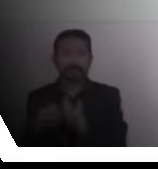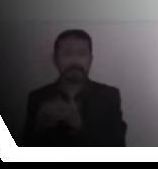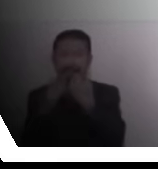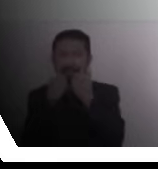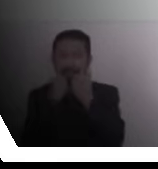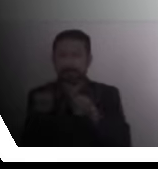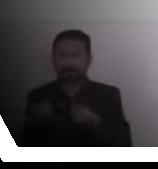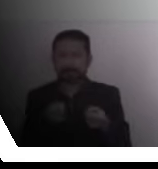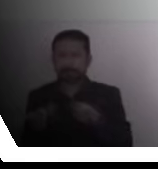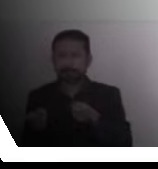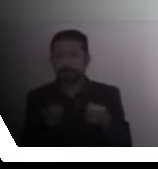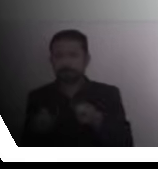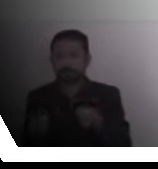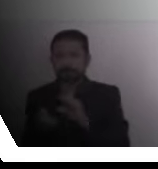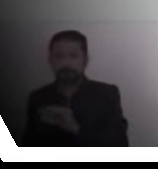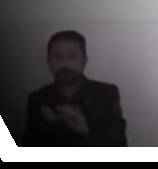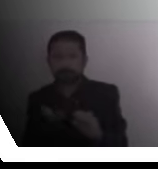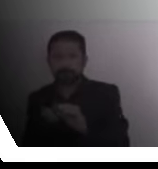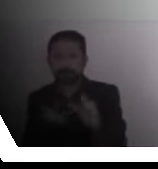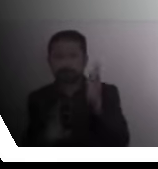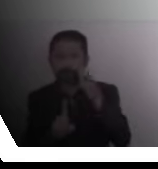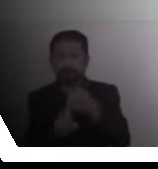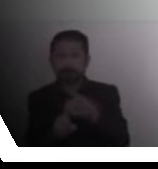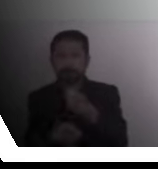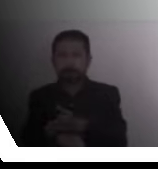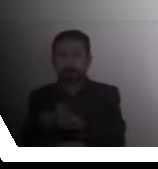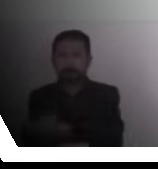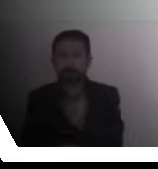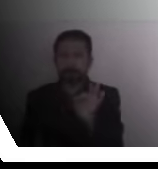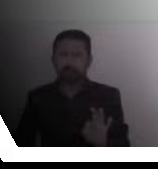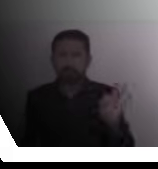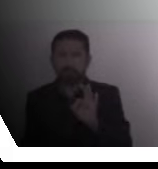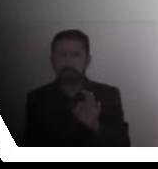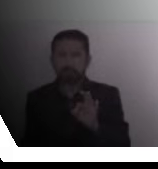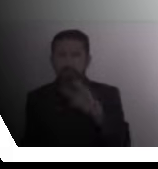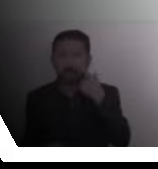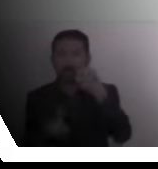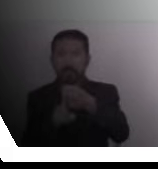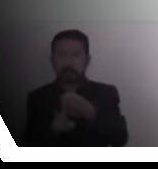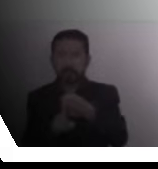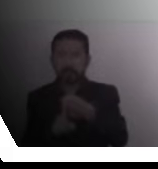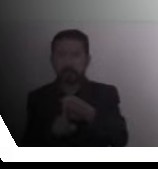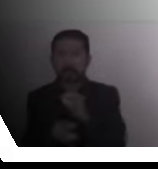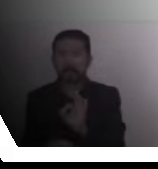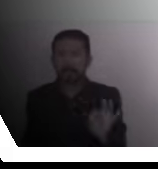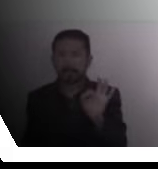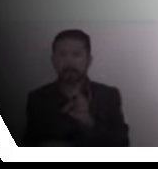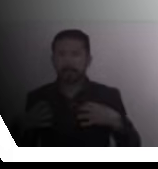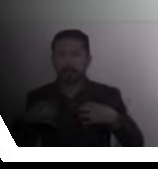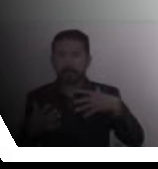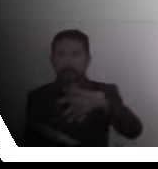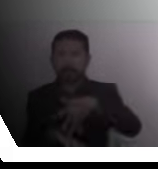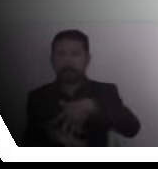mejor forma y asignarse de una forma que vayamos mejorando que vayamos cumpliendo ciertos objetivos de mejora de la calidad de vida de